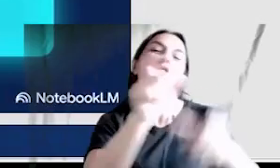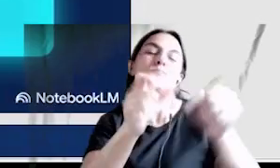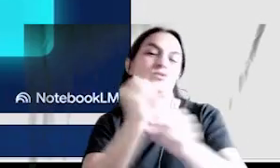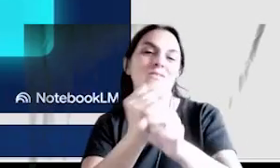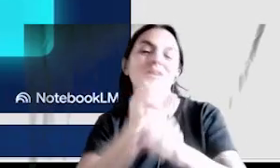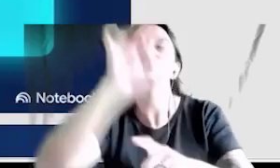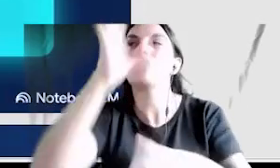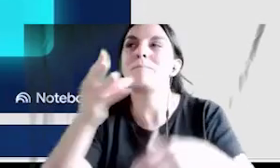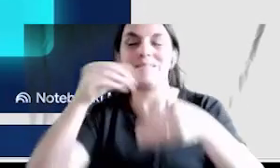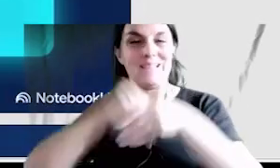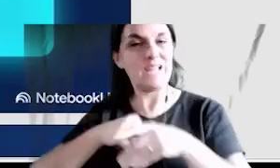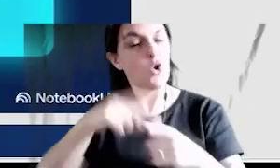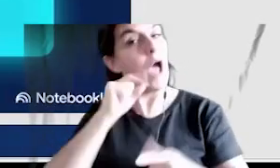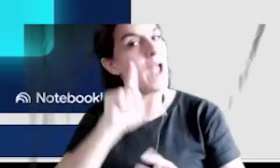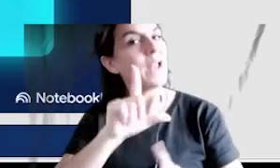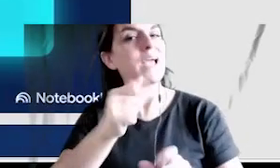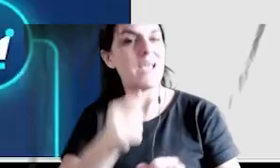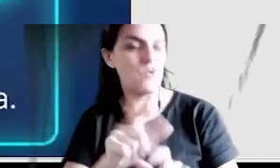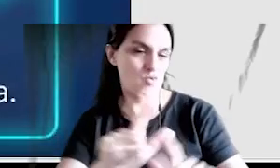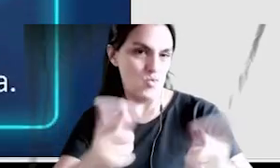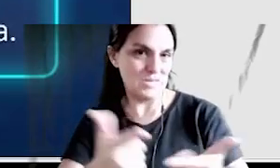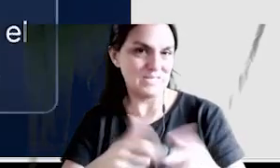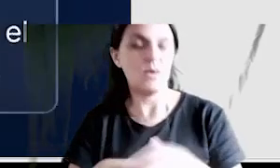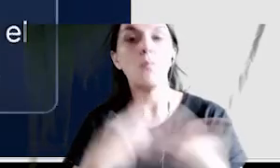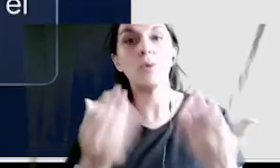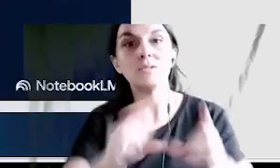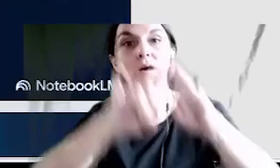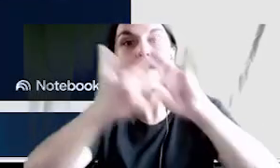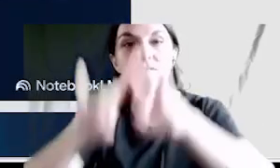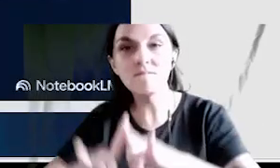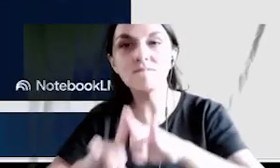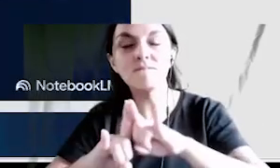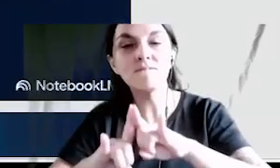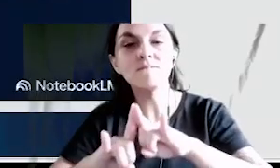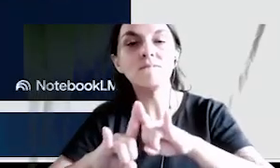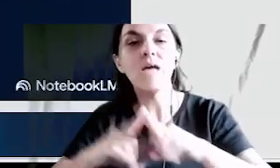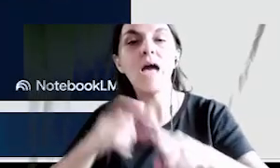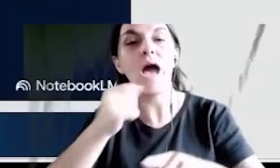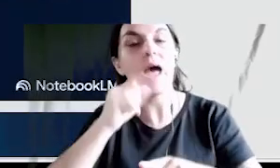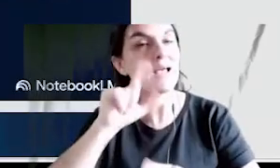nosotros en forma interna, o sea que está a través de la página del organismo.